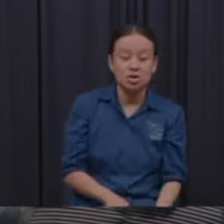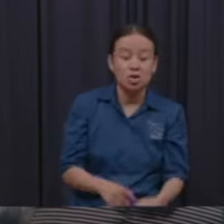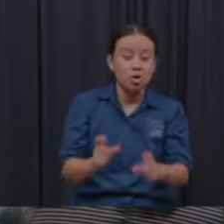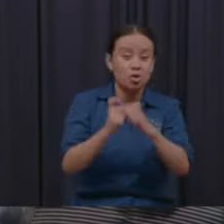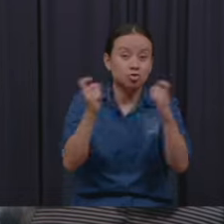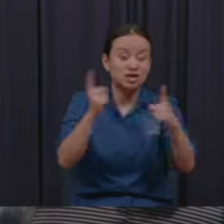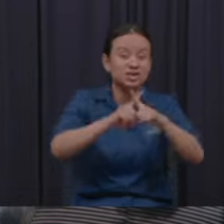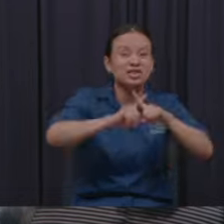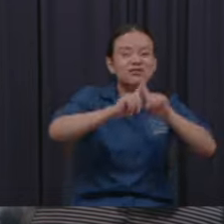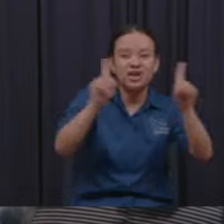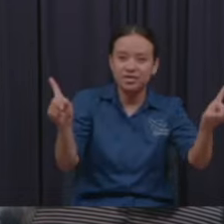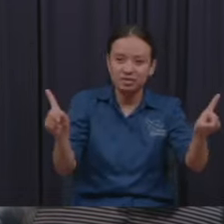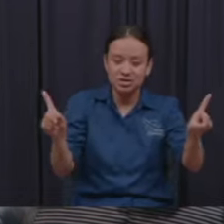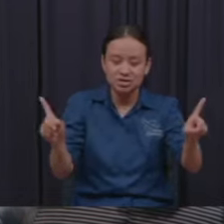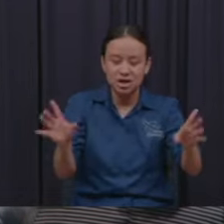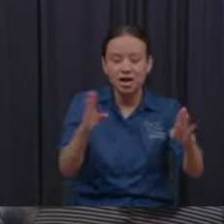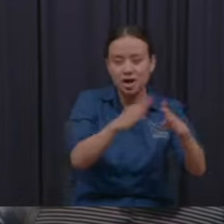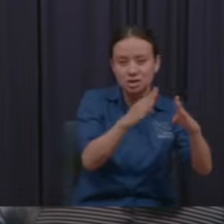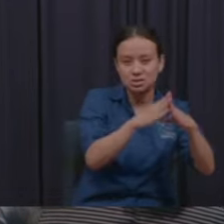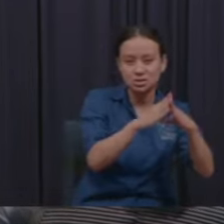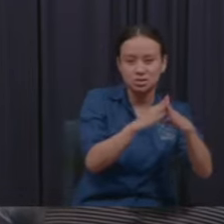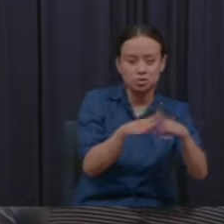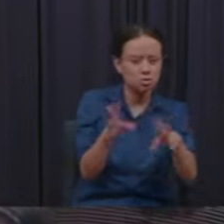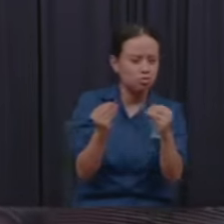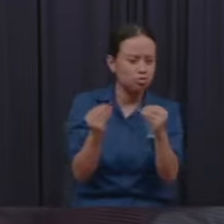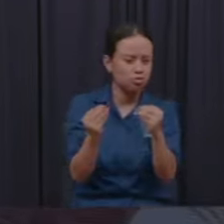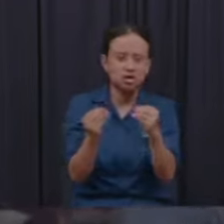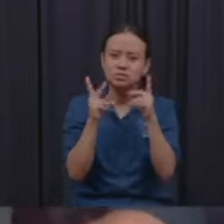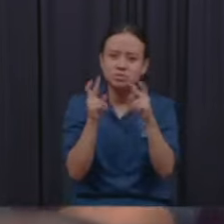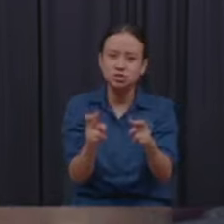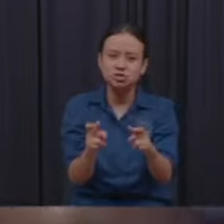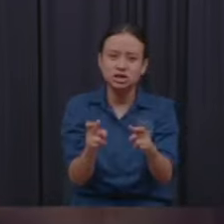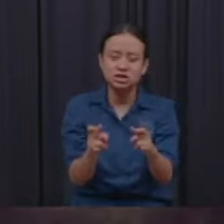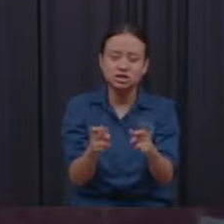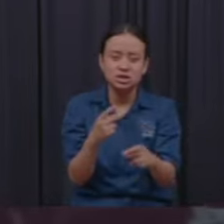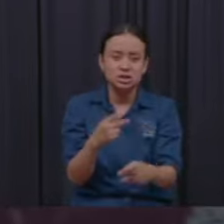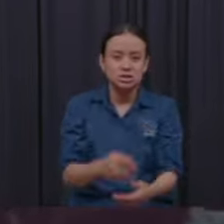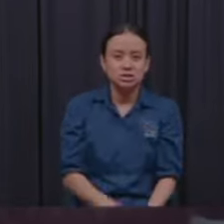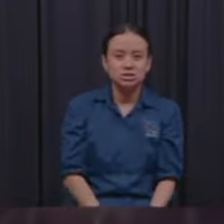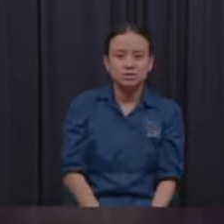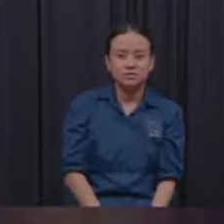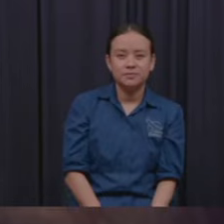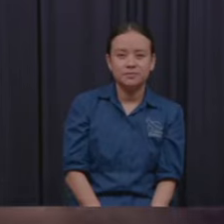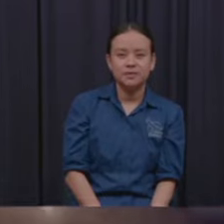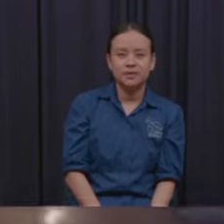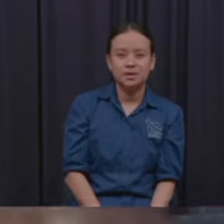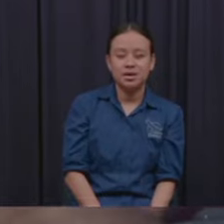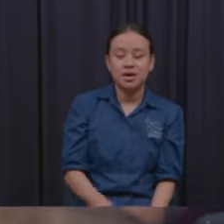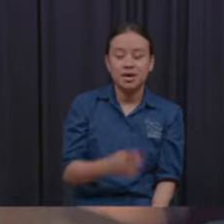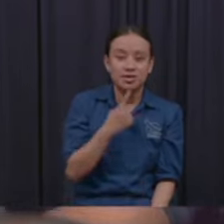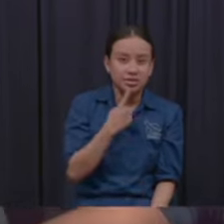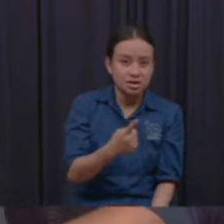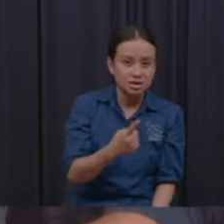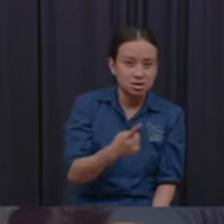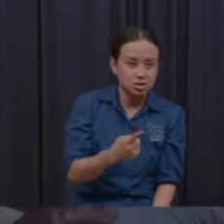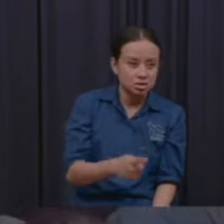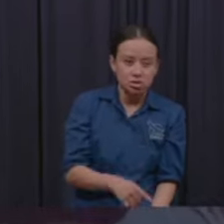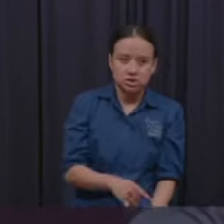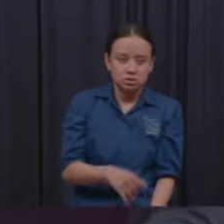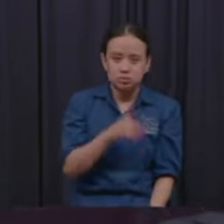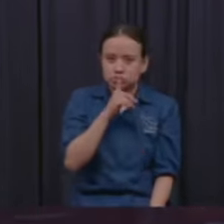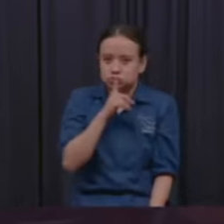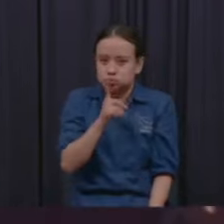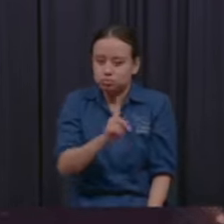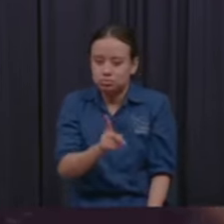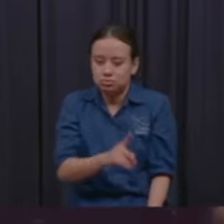en la casa. Mucha gente lo que hace inmediatamente es, pues bueno, no vamos a decir nada porque van a creer que estamos locos.